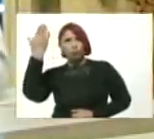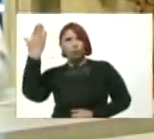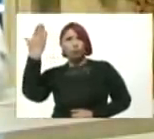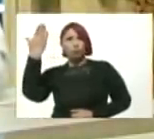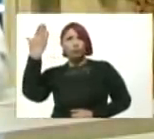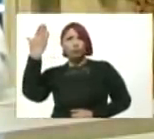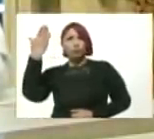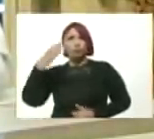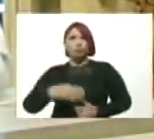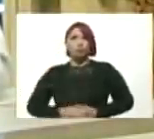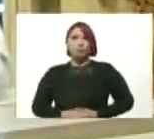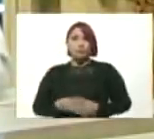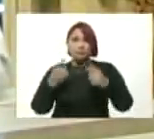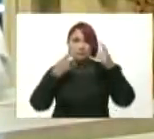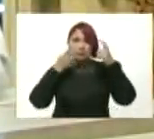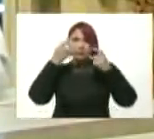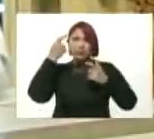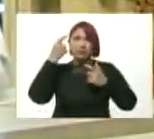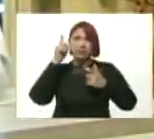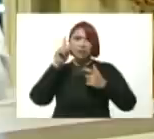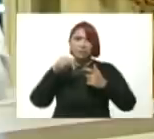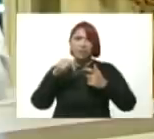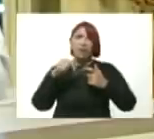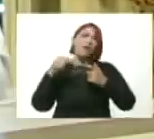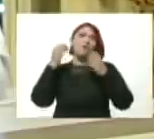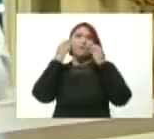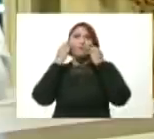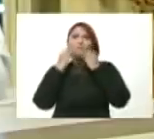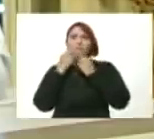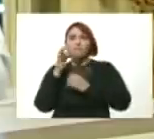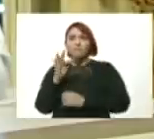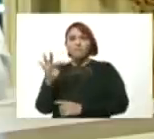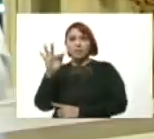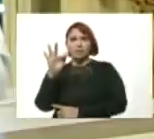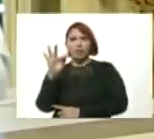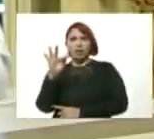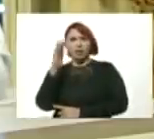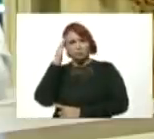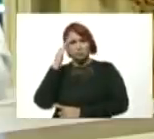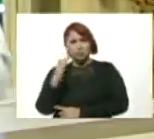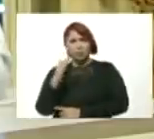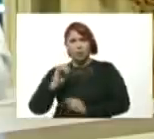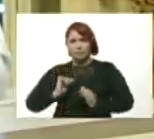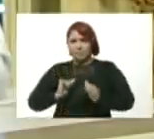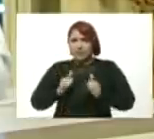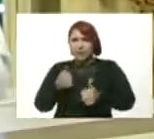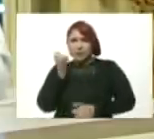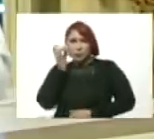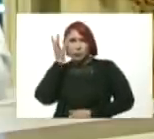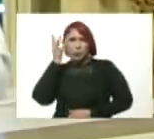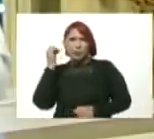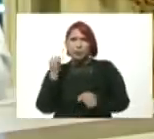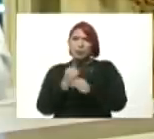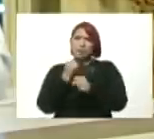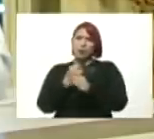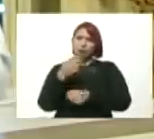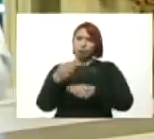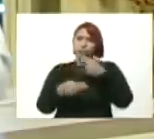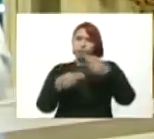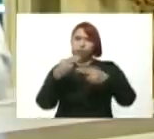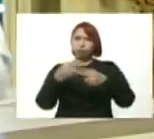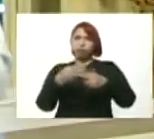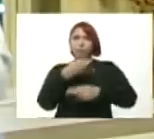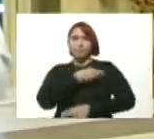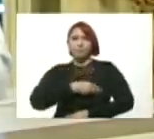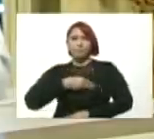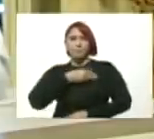en comandante hugo chávez y el comandante fidel castro ruz arrancaron la labor de construir la misión barrio